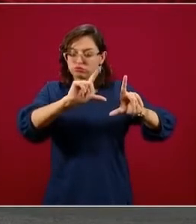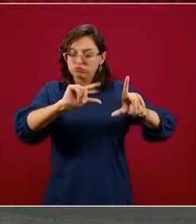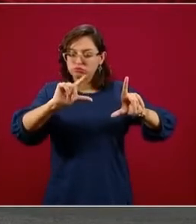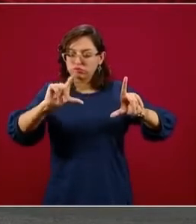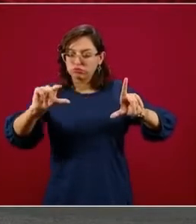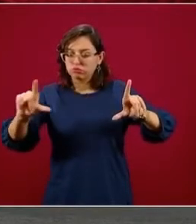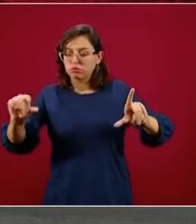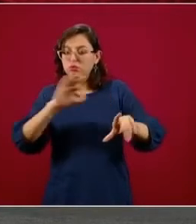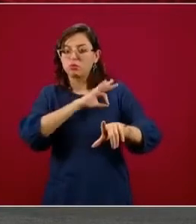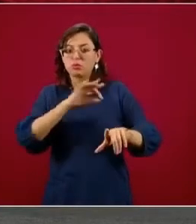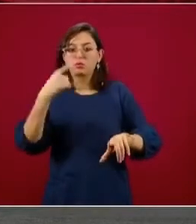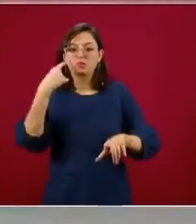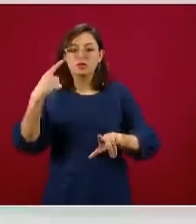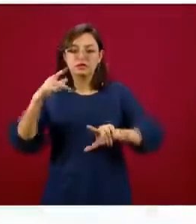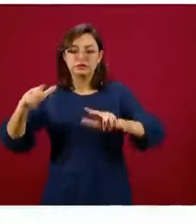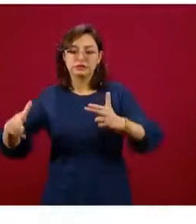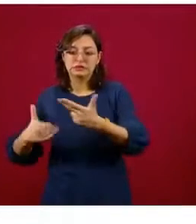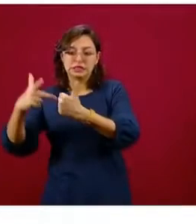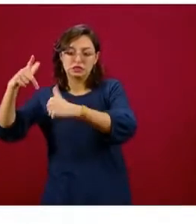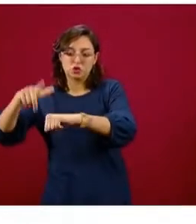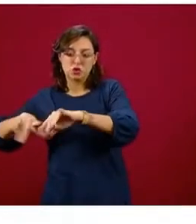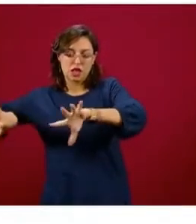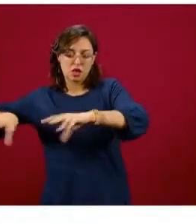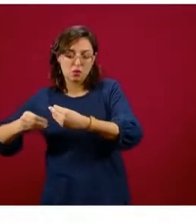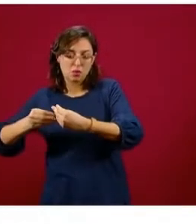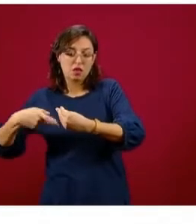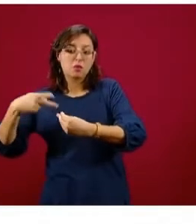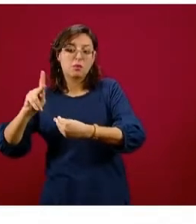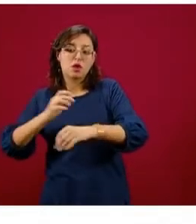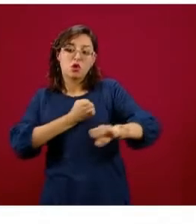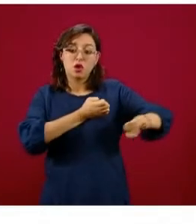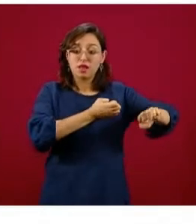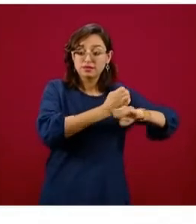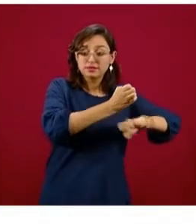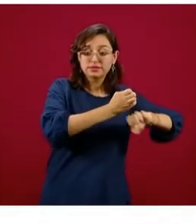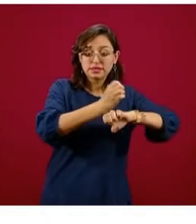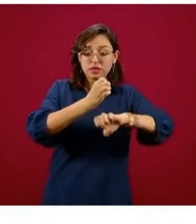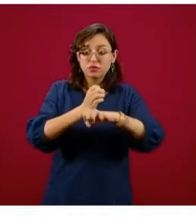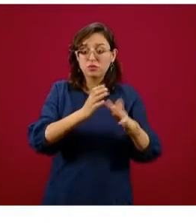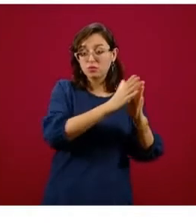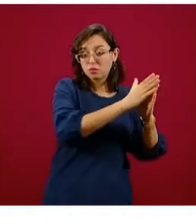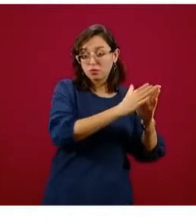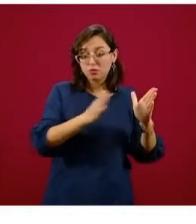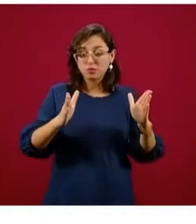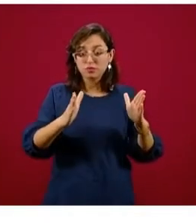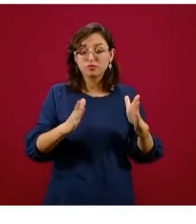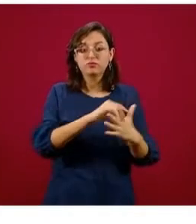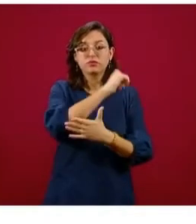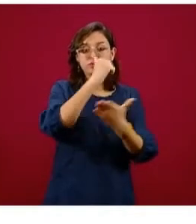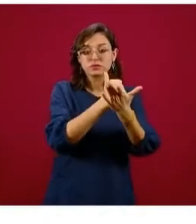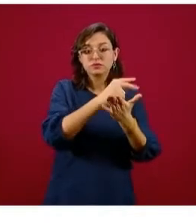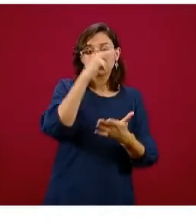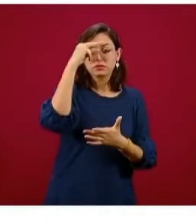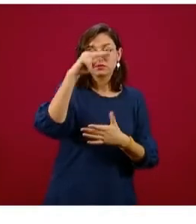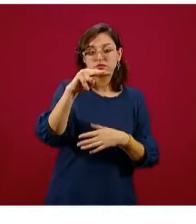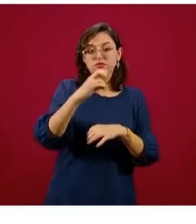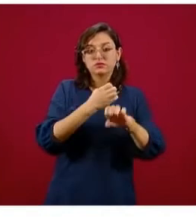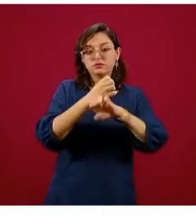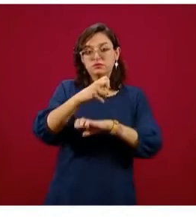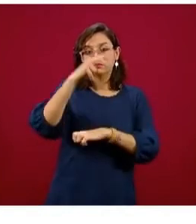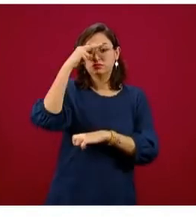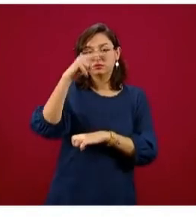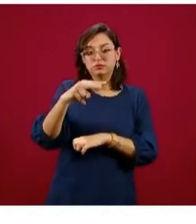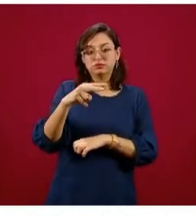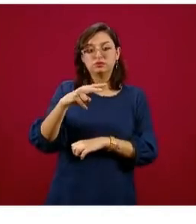la barra nacional. Pero entonces ahora podemos ver las entidades federativas: Ciudad de México, el Estado de